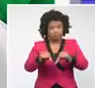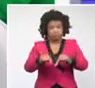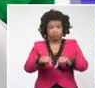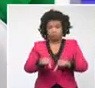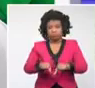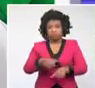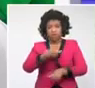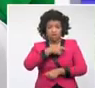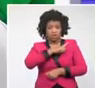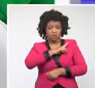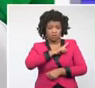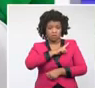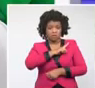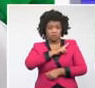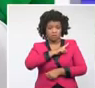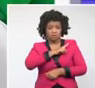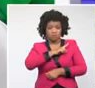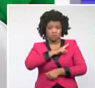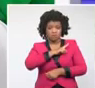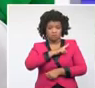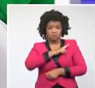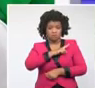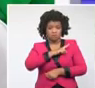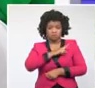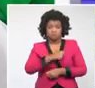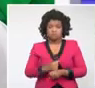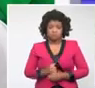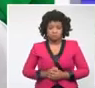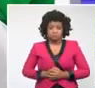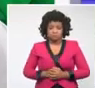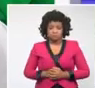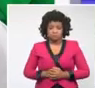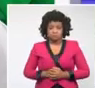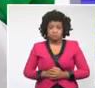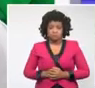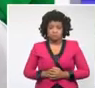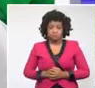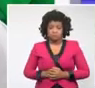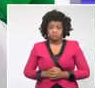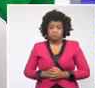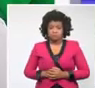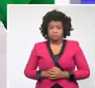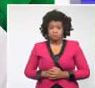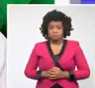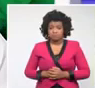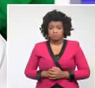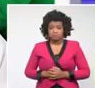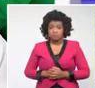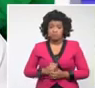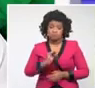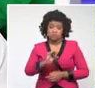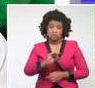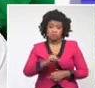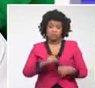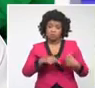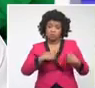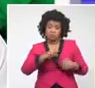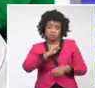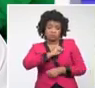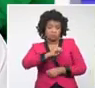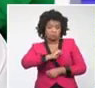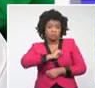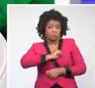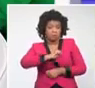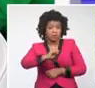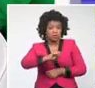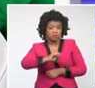ayer, presenta un evento súbito, hizo una parada cardíaca respiratoria de la cual